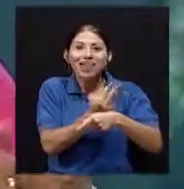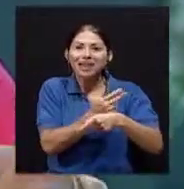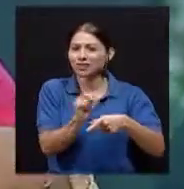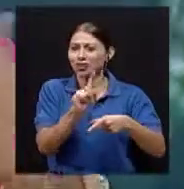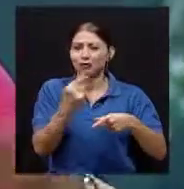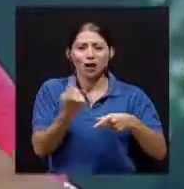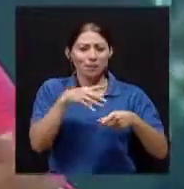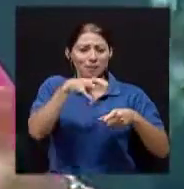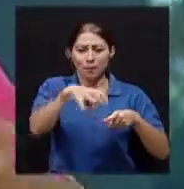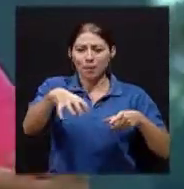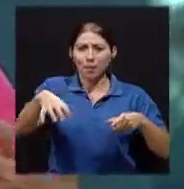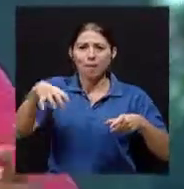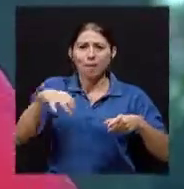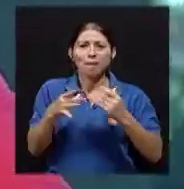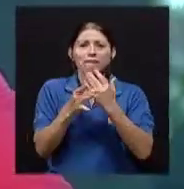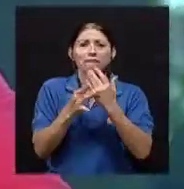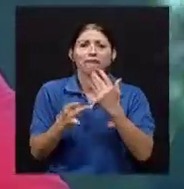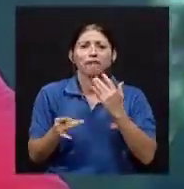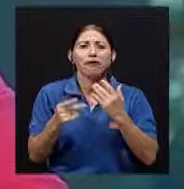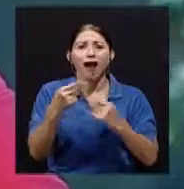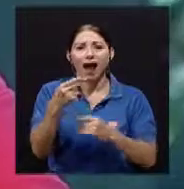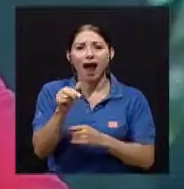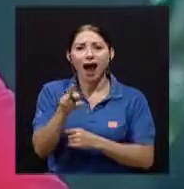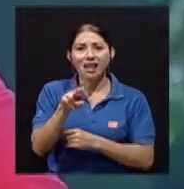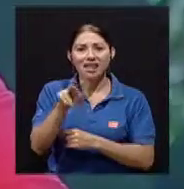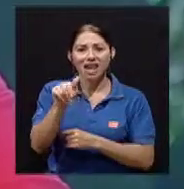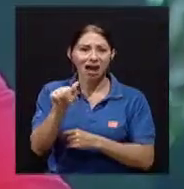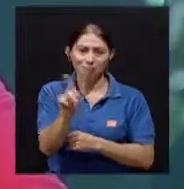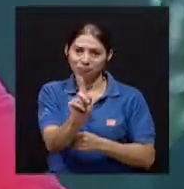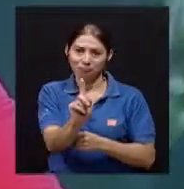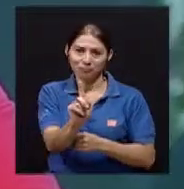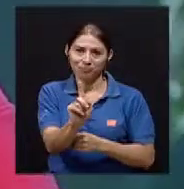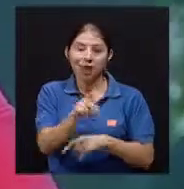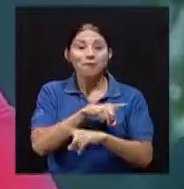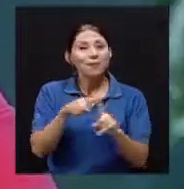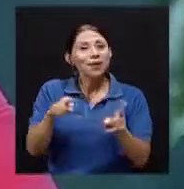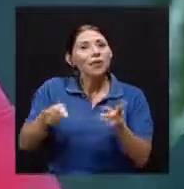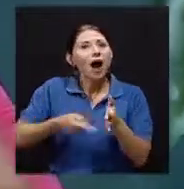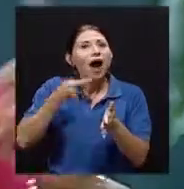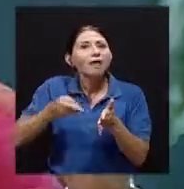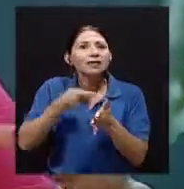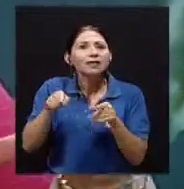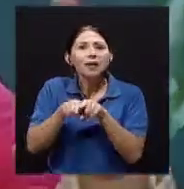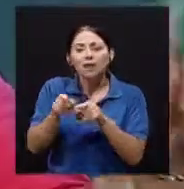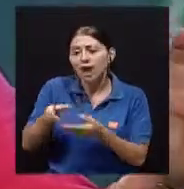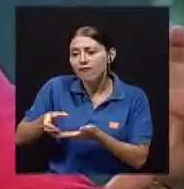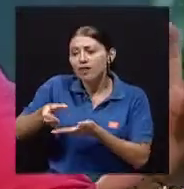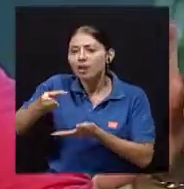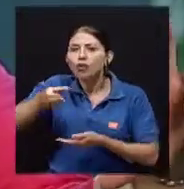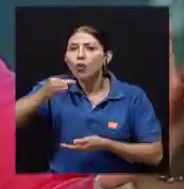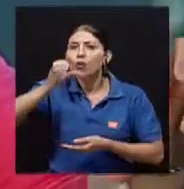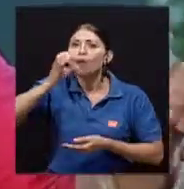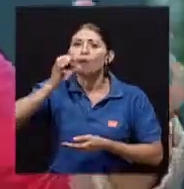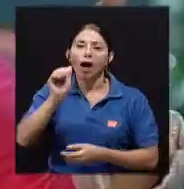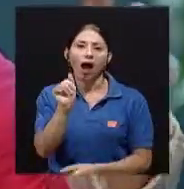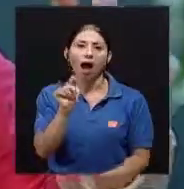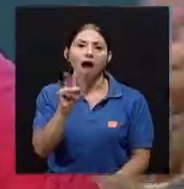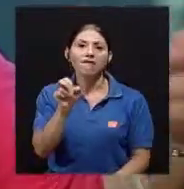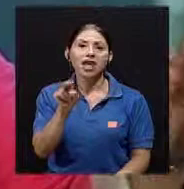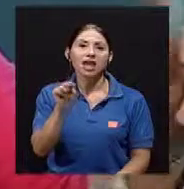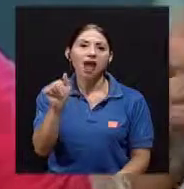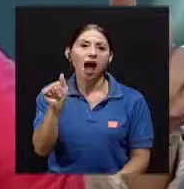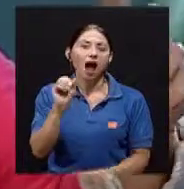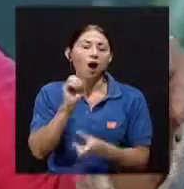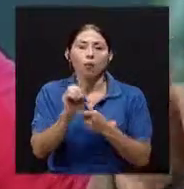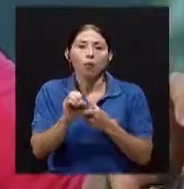harinas o cosas muy fritas que requieren mucha grasa, ¿verdad? Pero definitivamente a veces hasta el fresco que va solo de avena o de